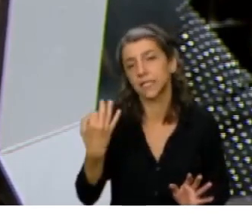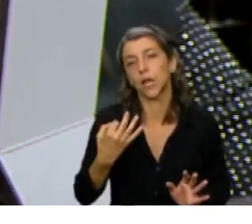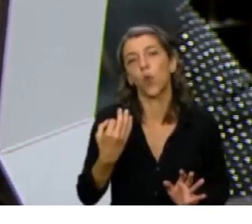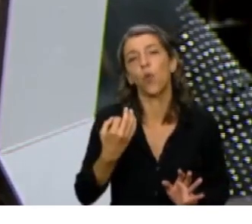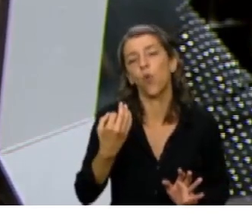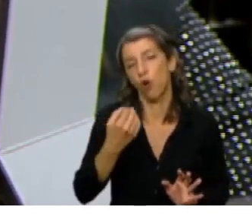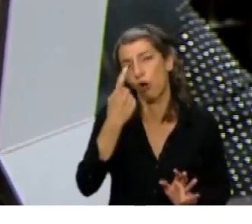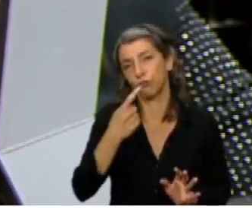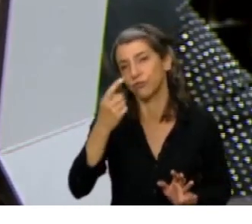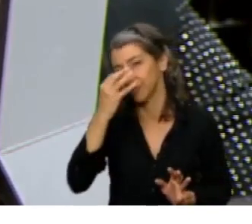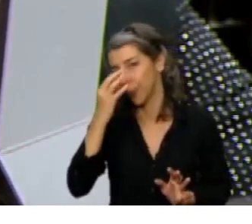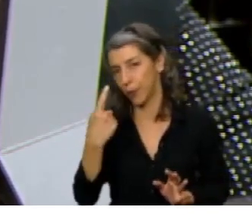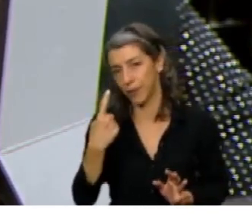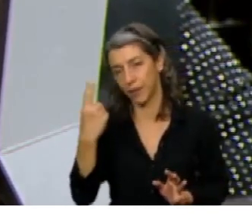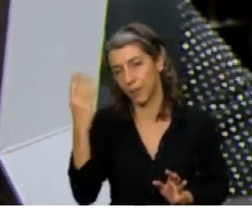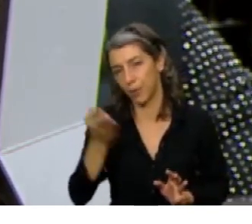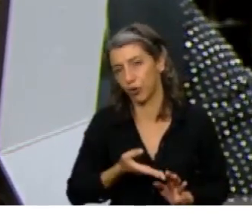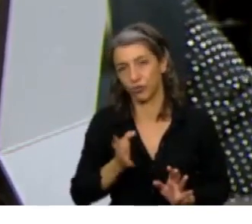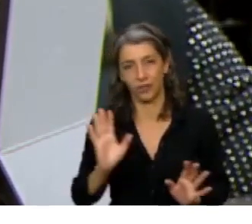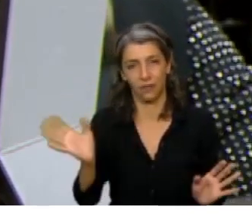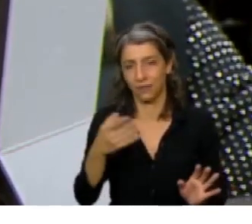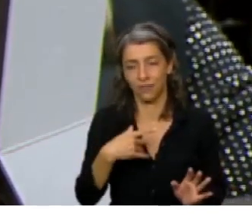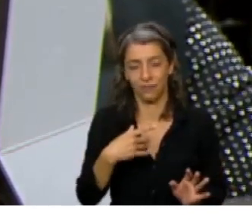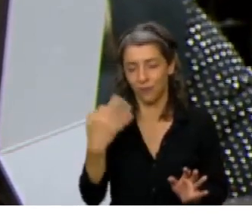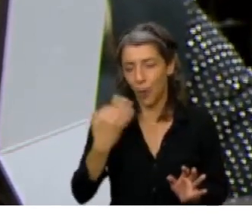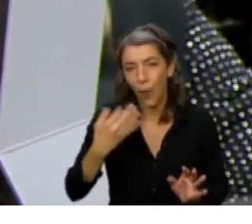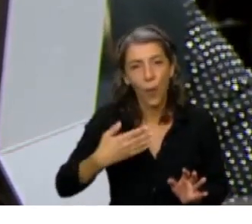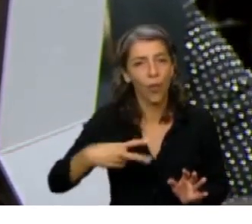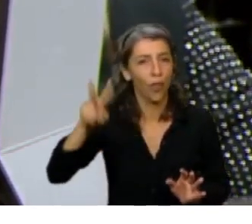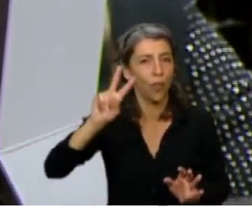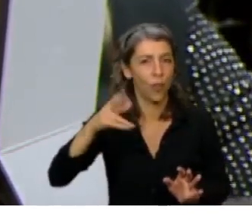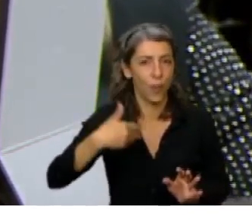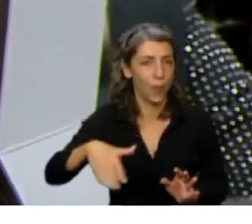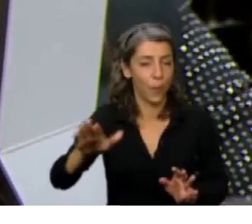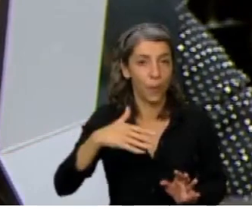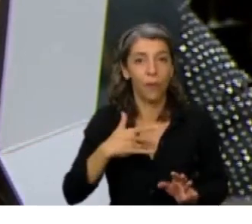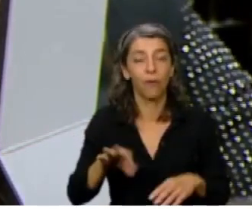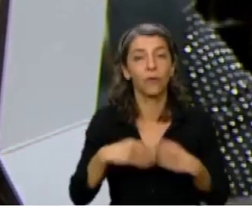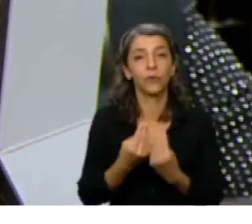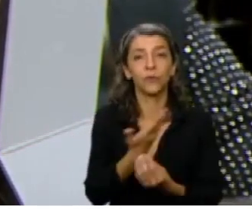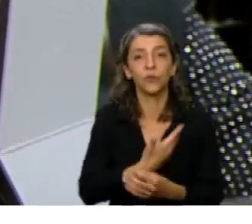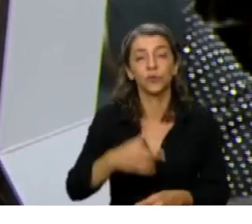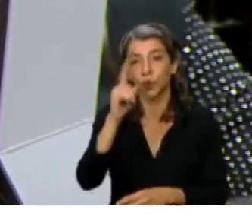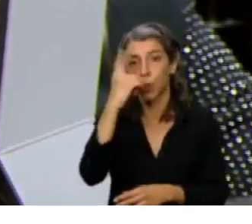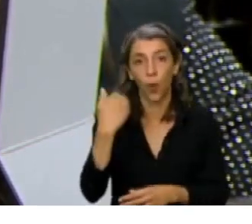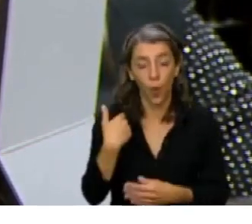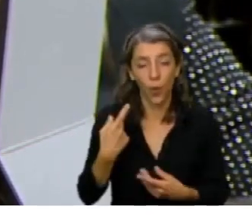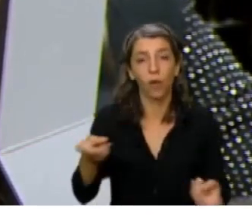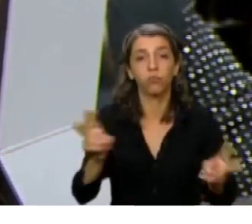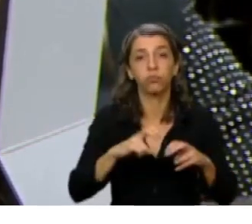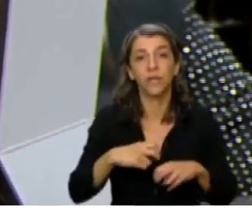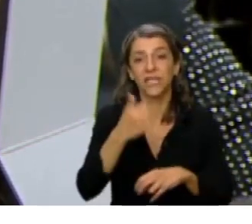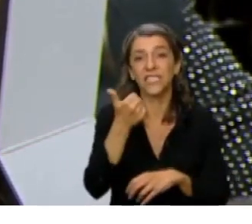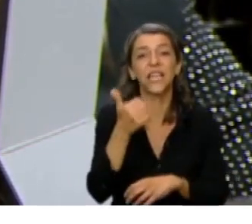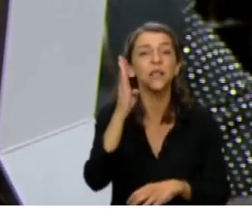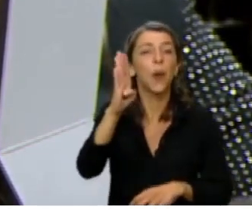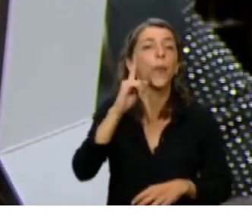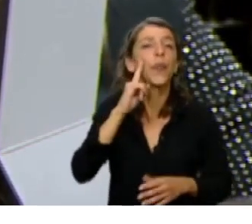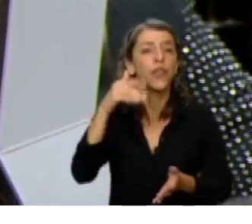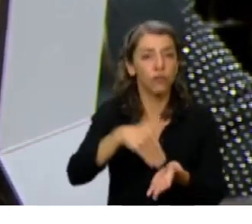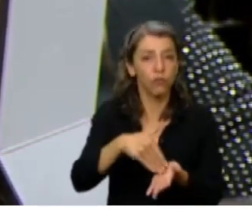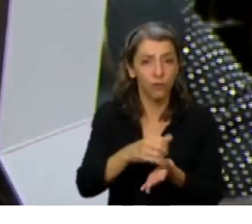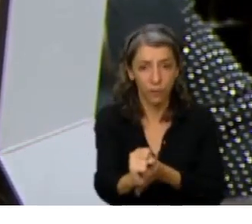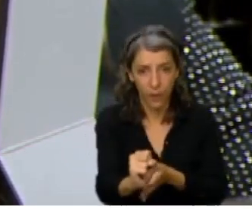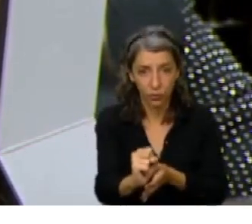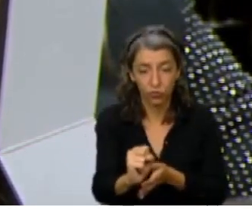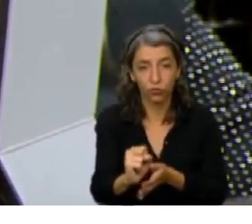doble. Esto va a significar que el gobierno va a contar con 6 billones de pesos, el equivalente a 20